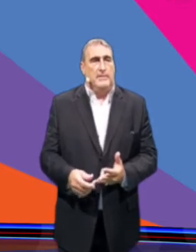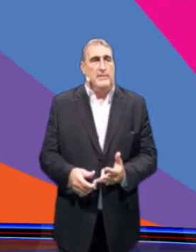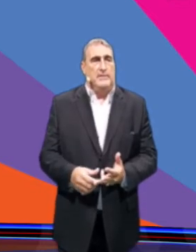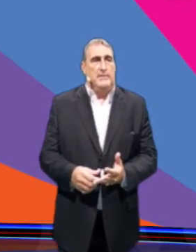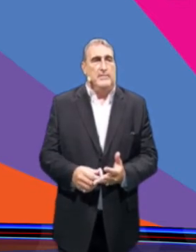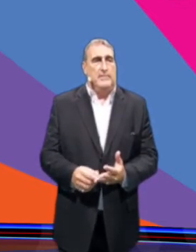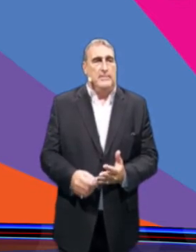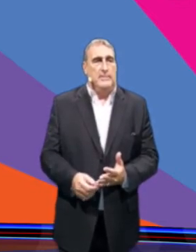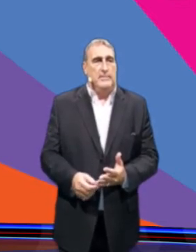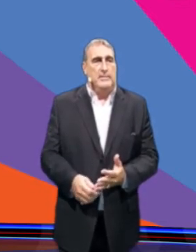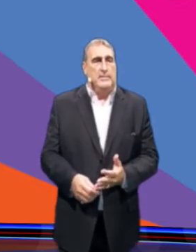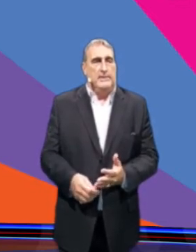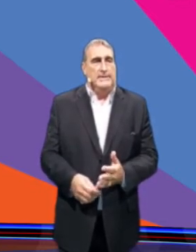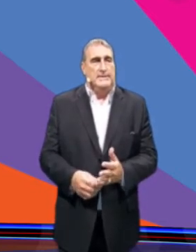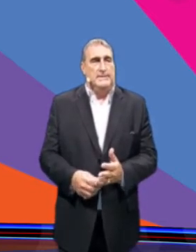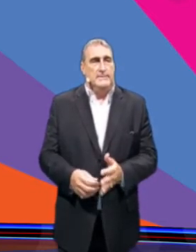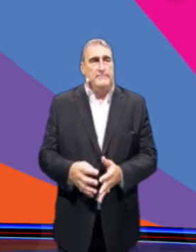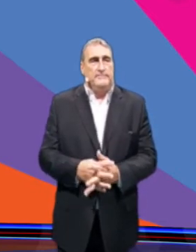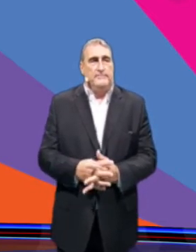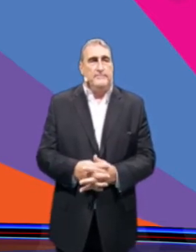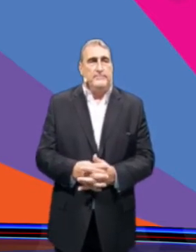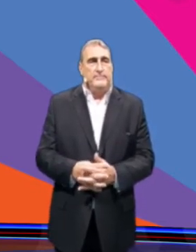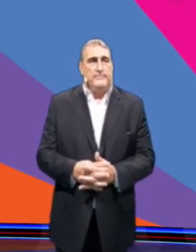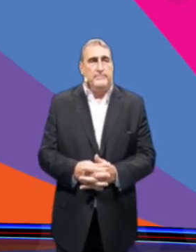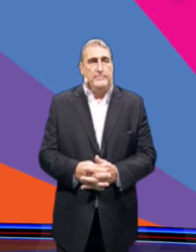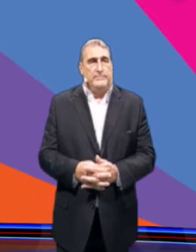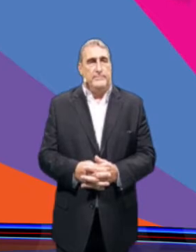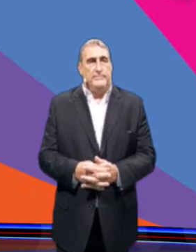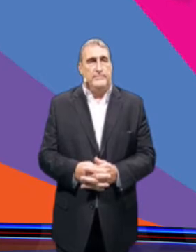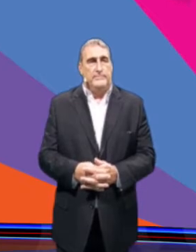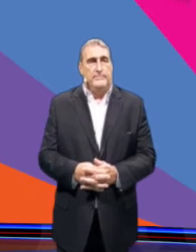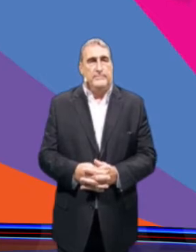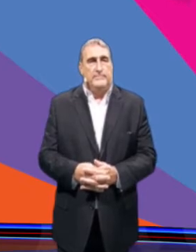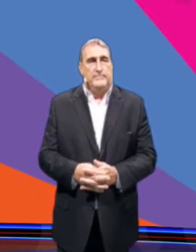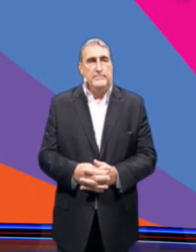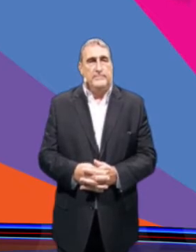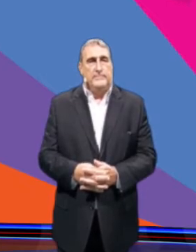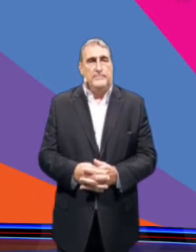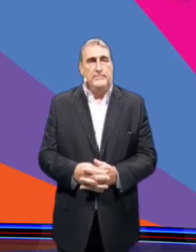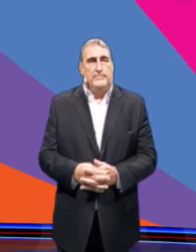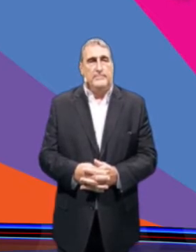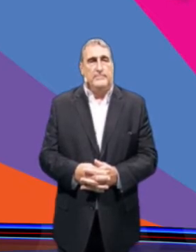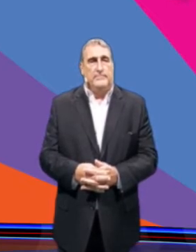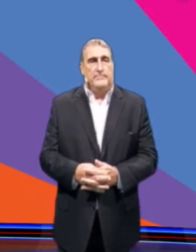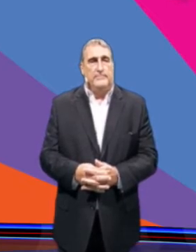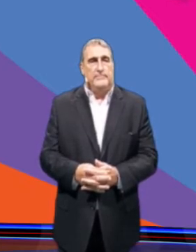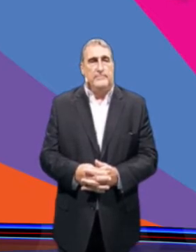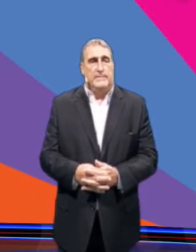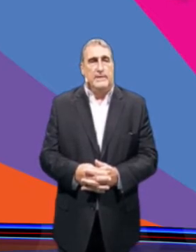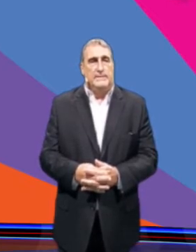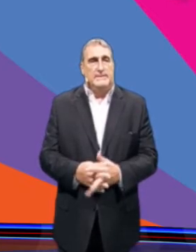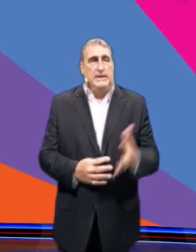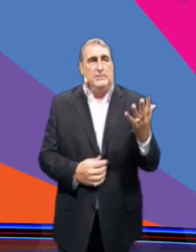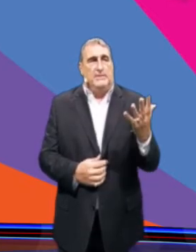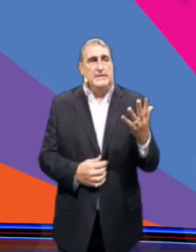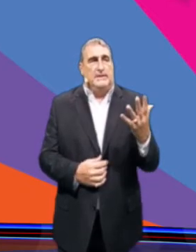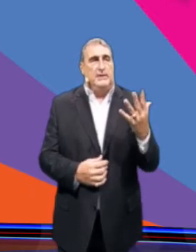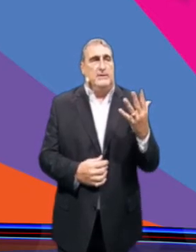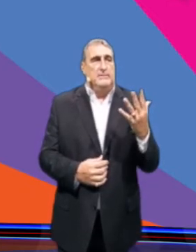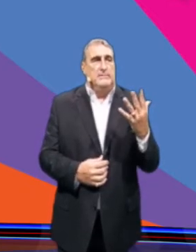Corral, Maxi Puyaro. ¿Y cómo lo van a resolver? Ah, no sabemos. A senador todo, Pedro. Cinco